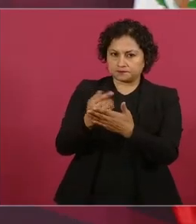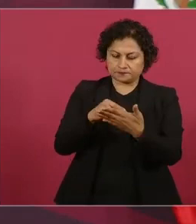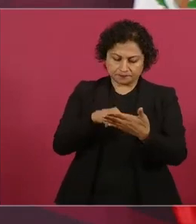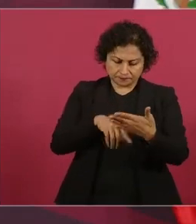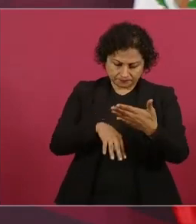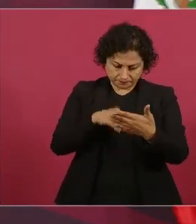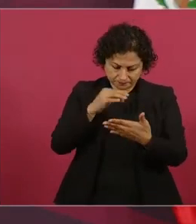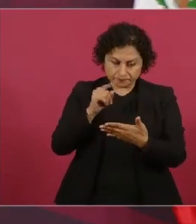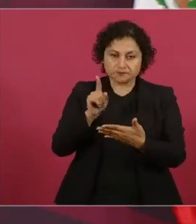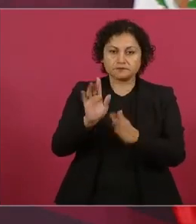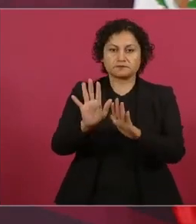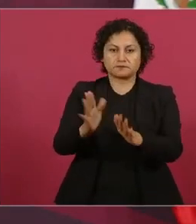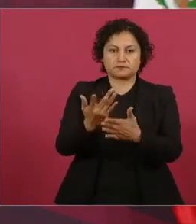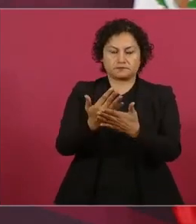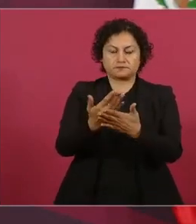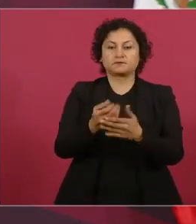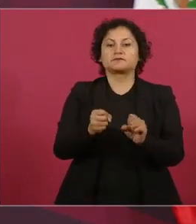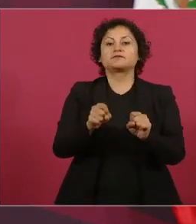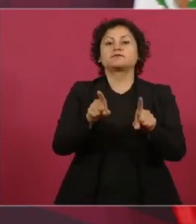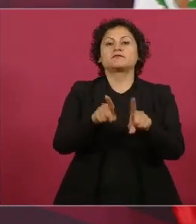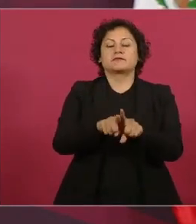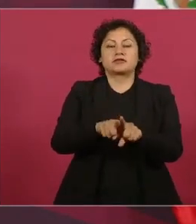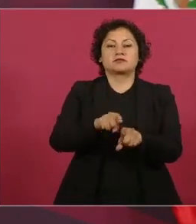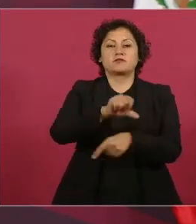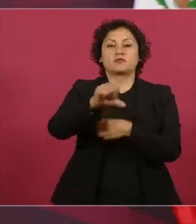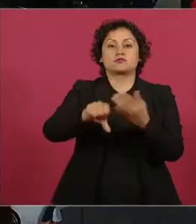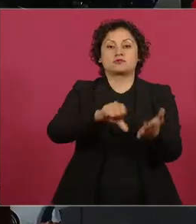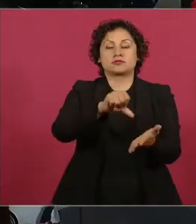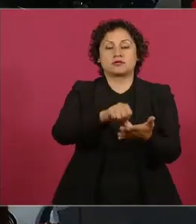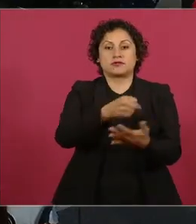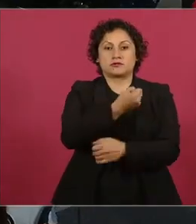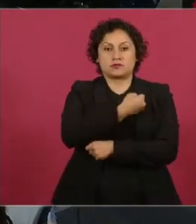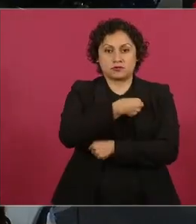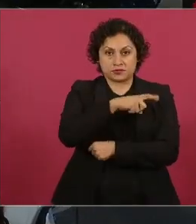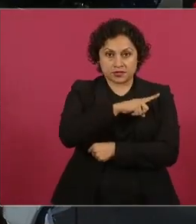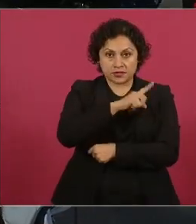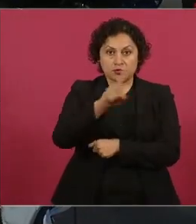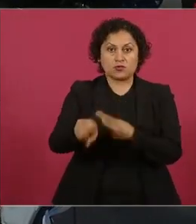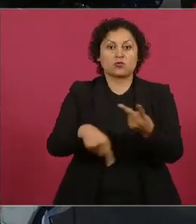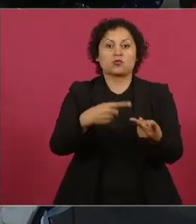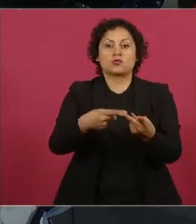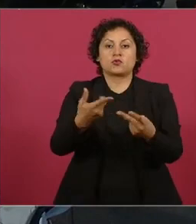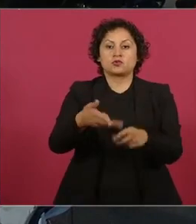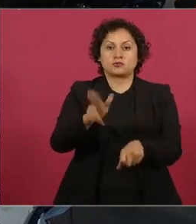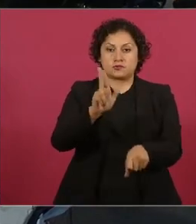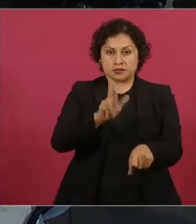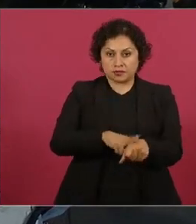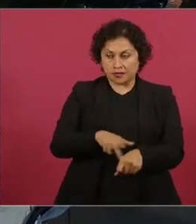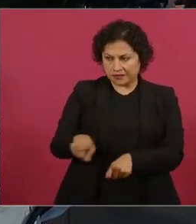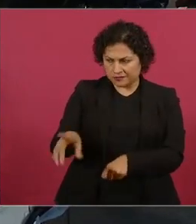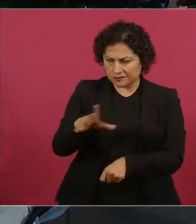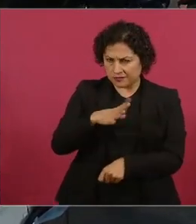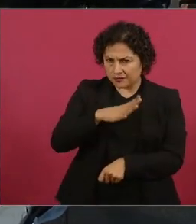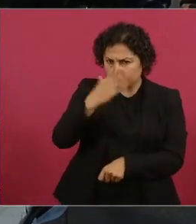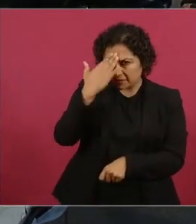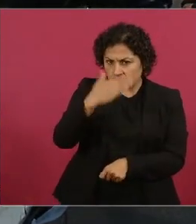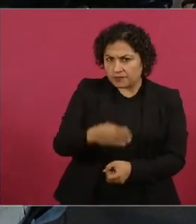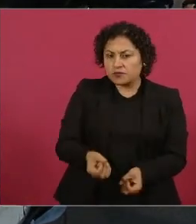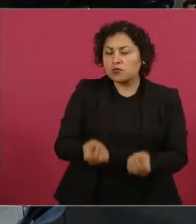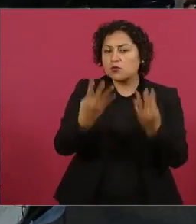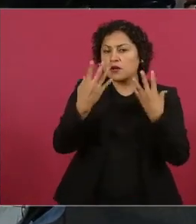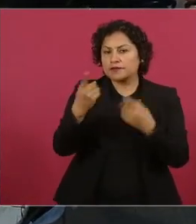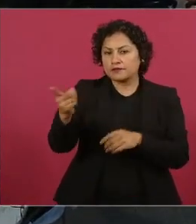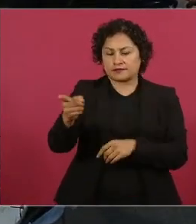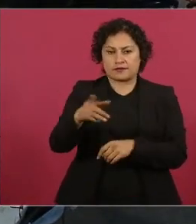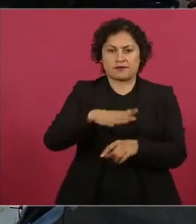comento. Lo mismo en el caso de centros de salud, de hospitales. ¿Tienes el dato de centros de salud y hospitales de